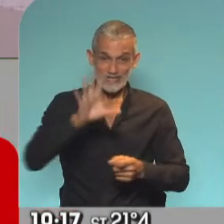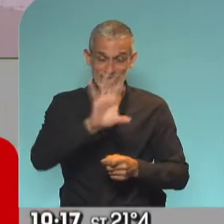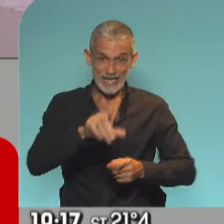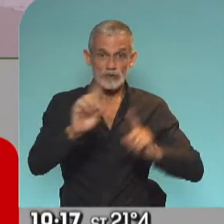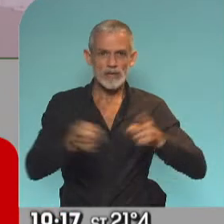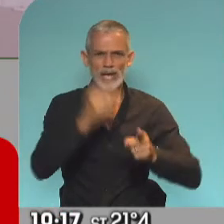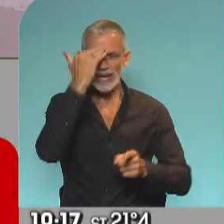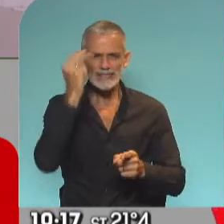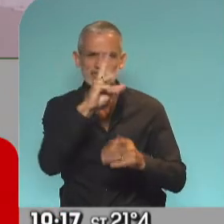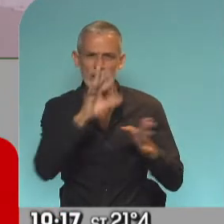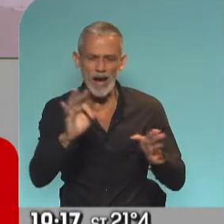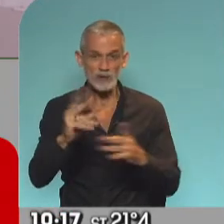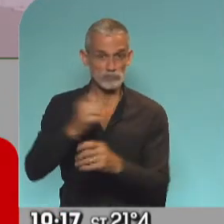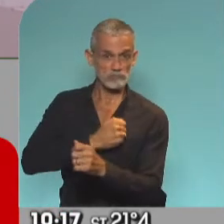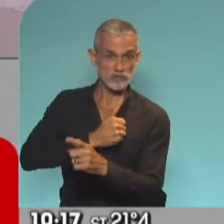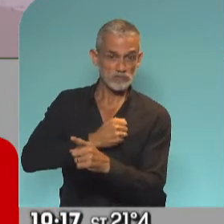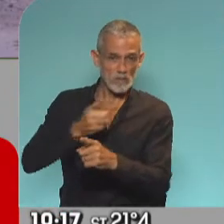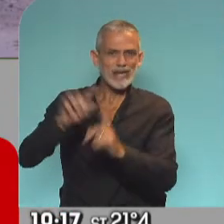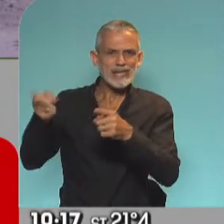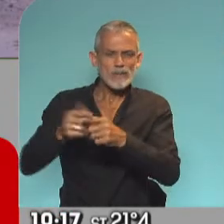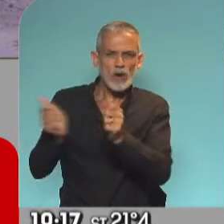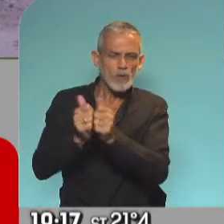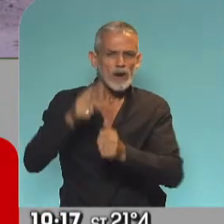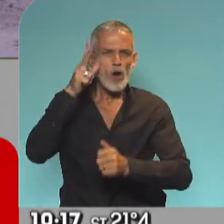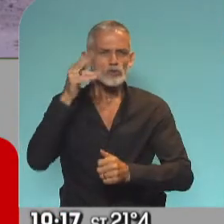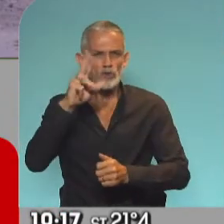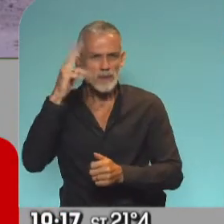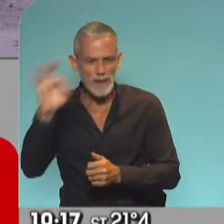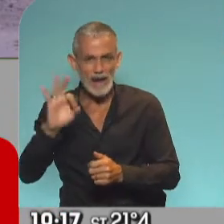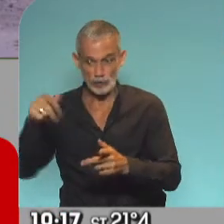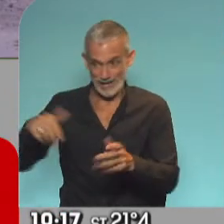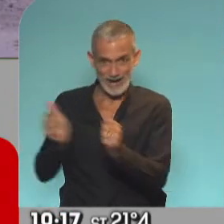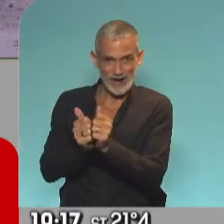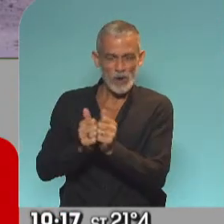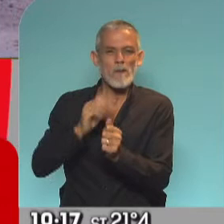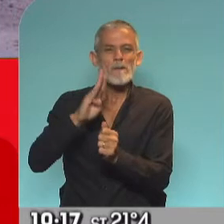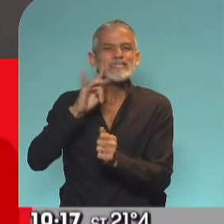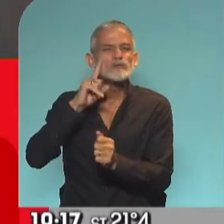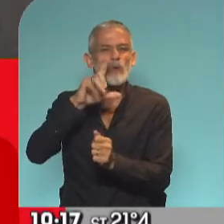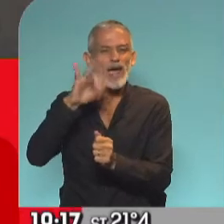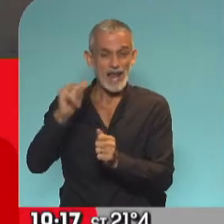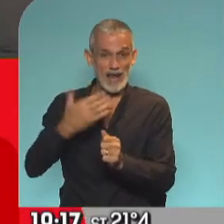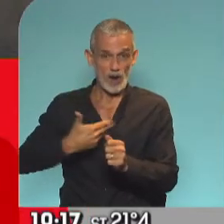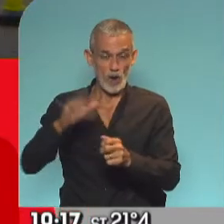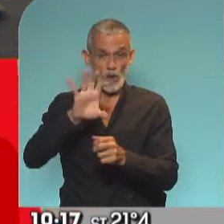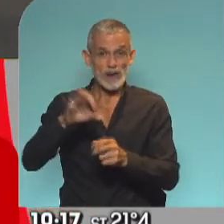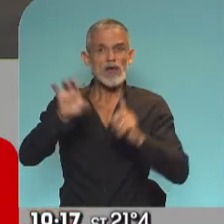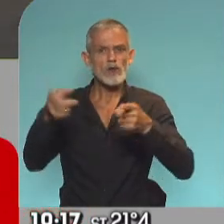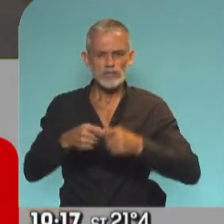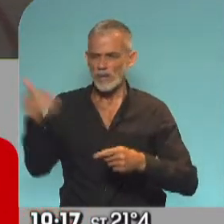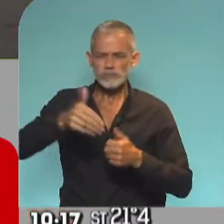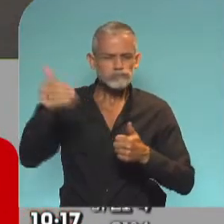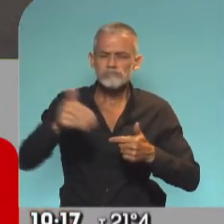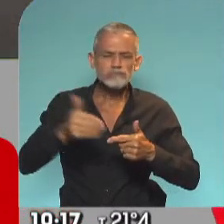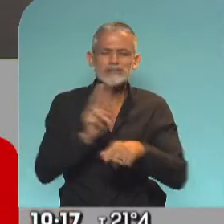de marzo con el gobernador de Catamarca Jalil, el 8 de marzo, y ahora estoy junto al gobernador Brizuela anunciando el compromiso de la máxima presencialidad